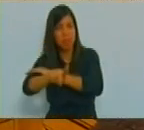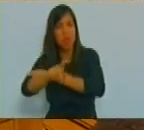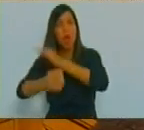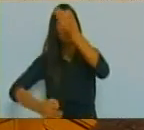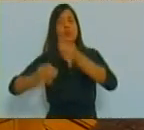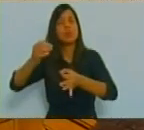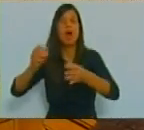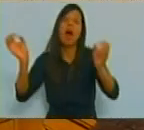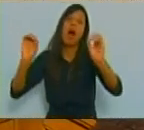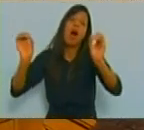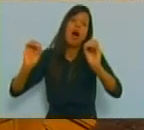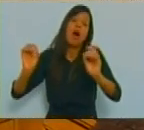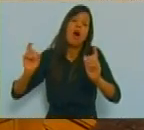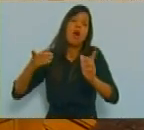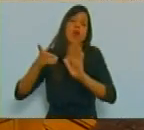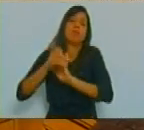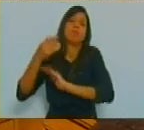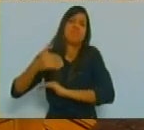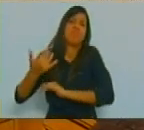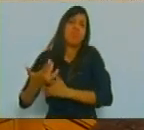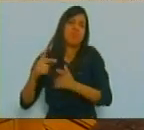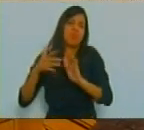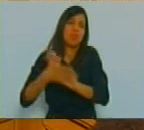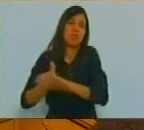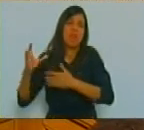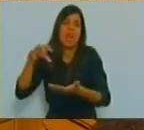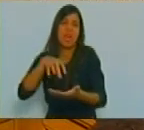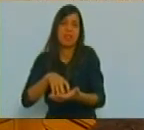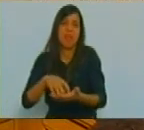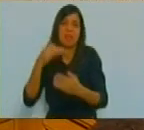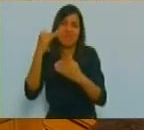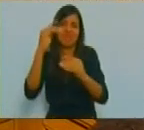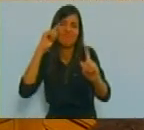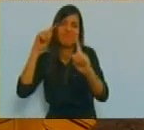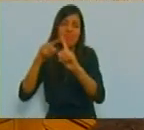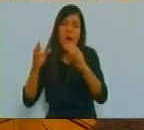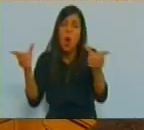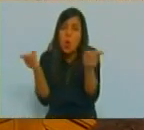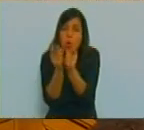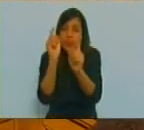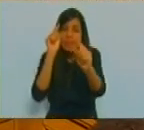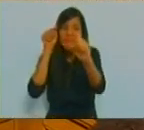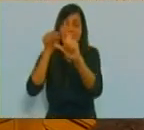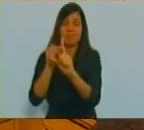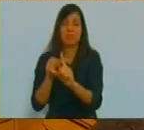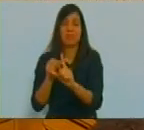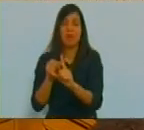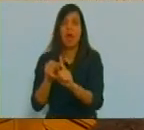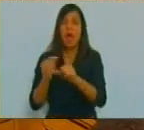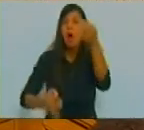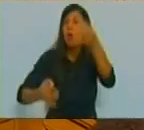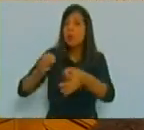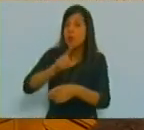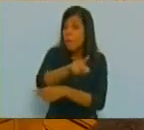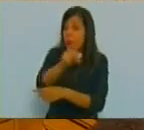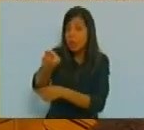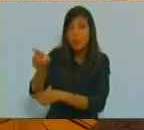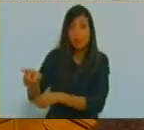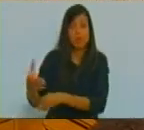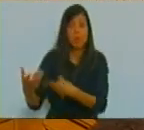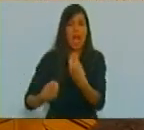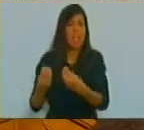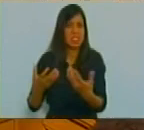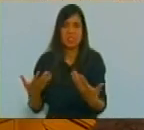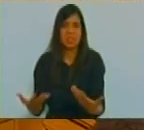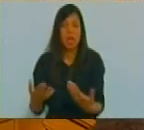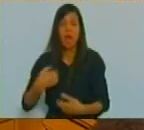solamente del estado formal es una pregunta que tenemos que hacernos desde aquí qué tipo de justicia va a defender esta